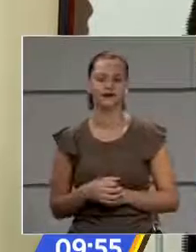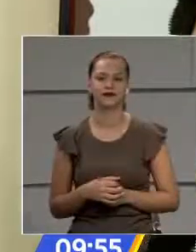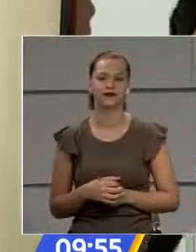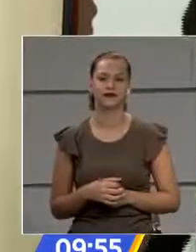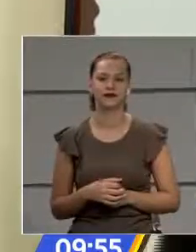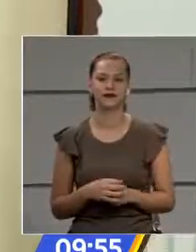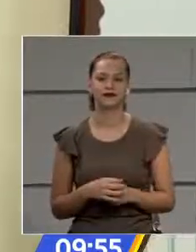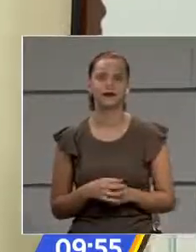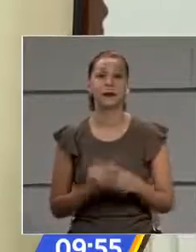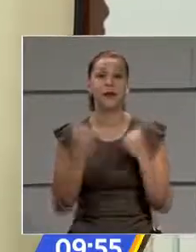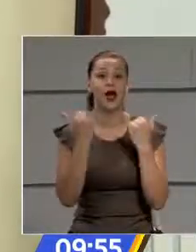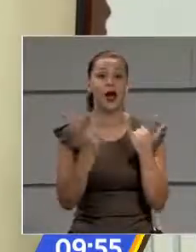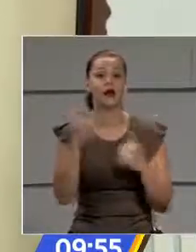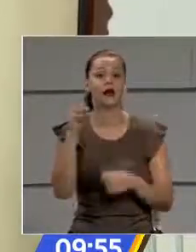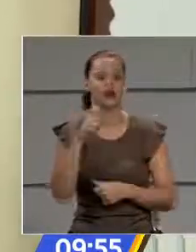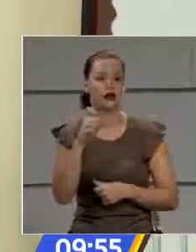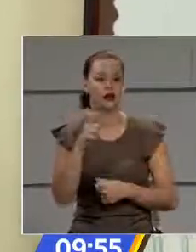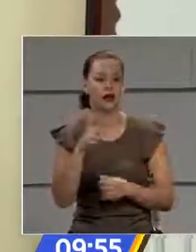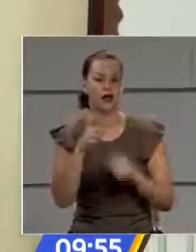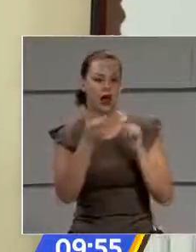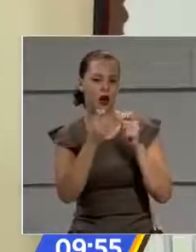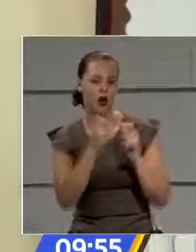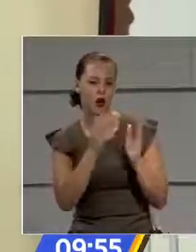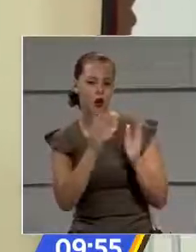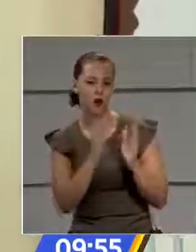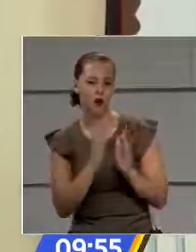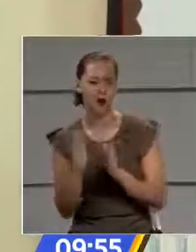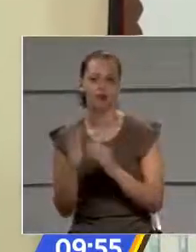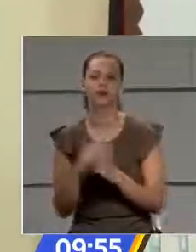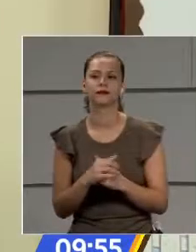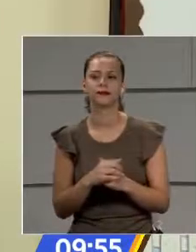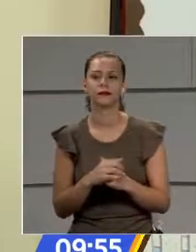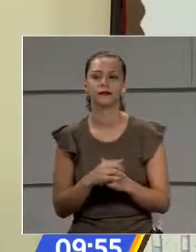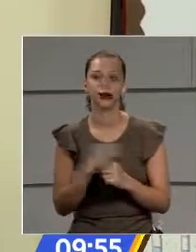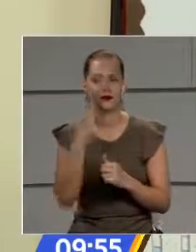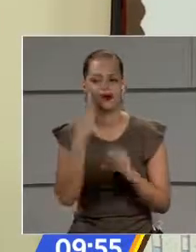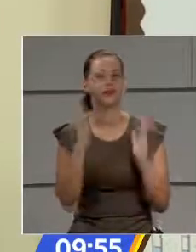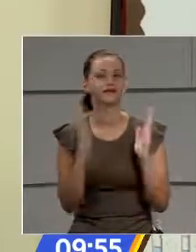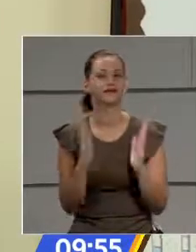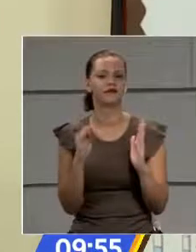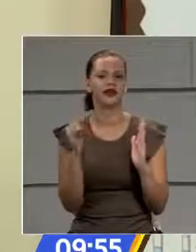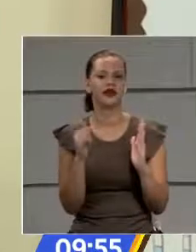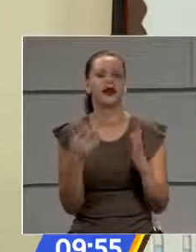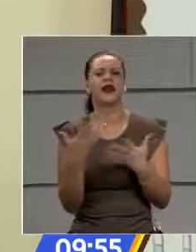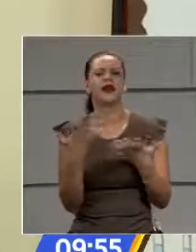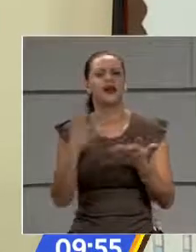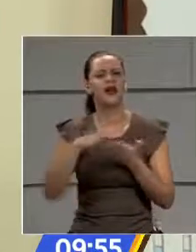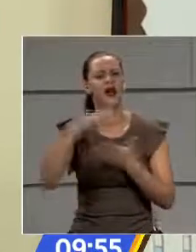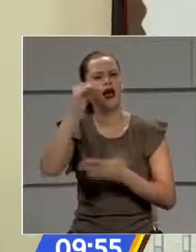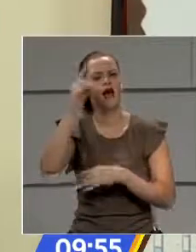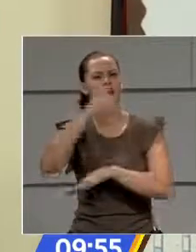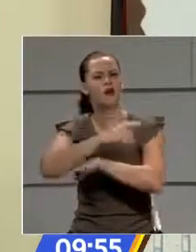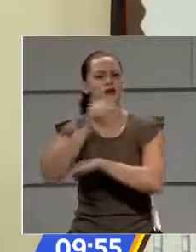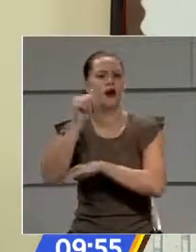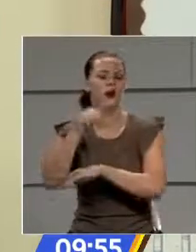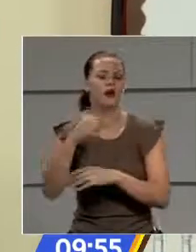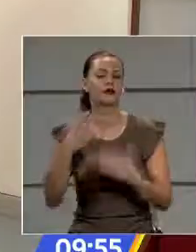ver. Vamos a acomodarlas. Ajá. Aquí está. Vamos a ver. ¿Qué aprendimos el día de